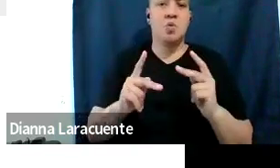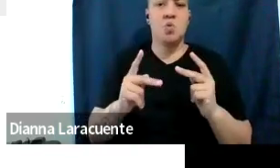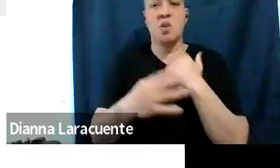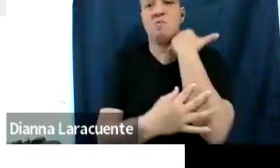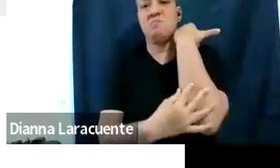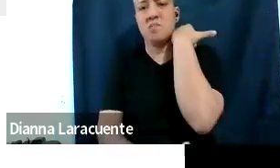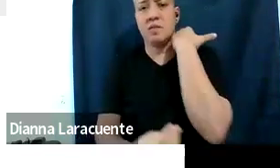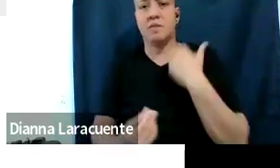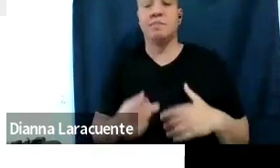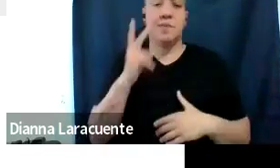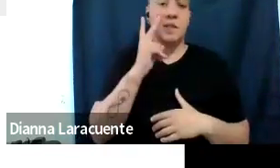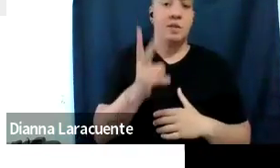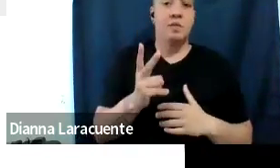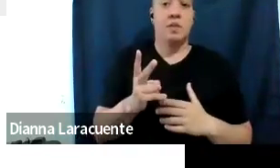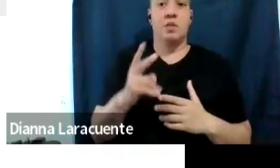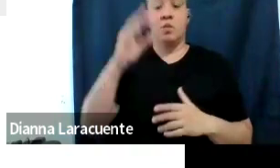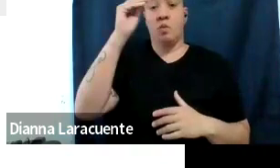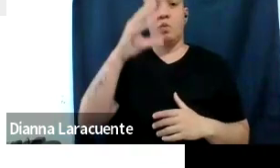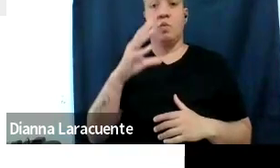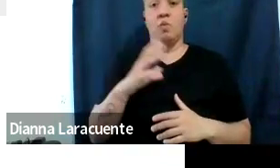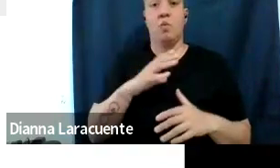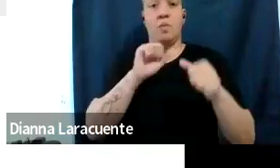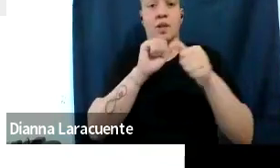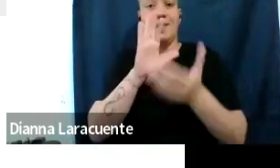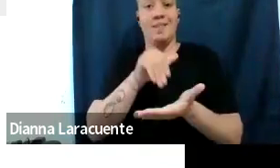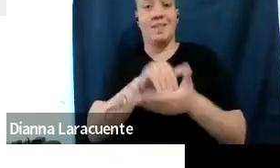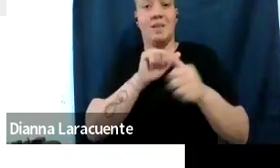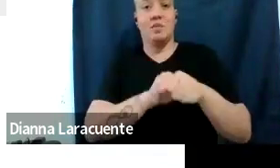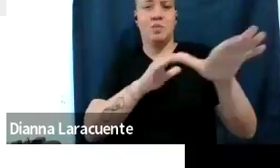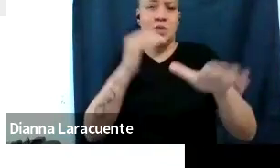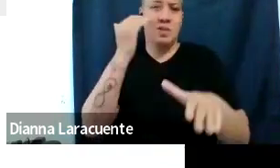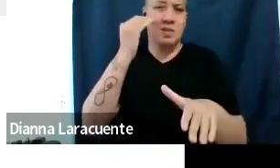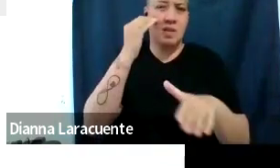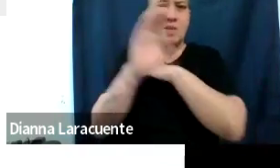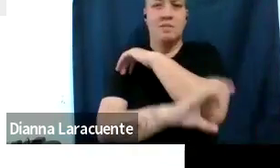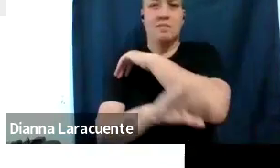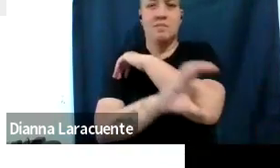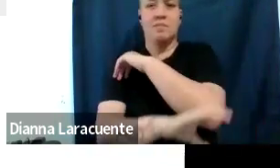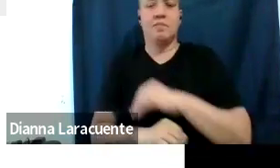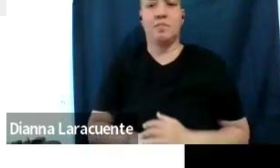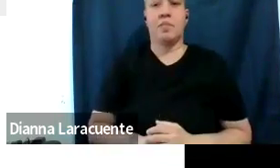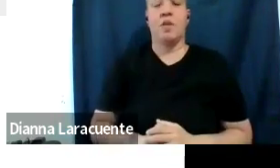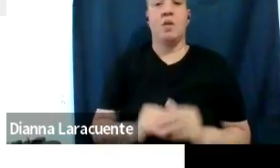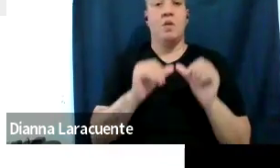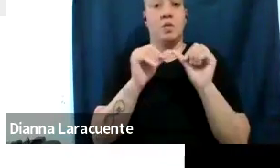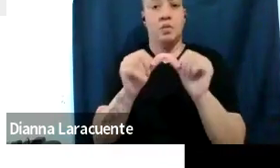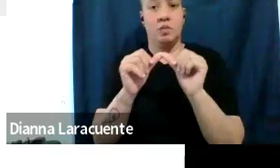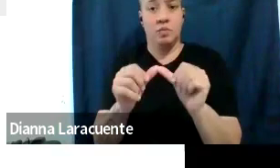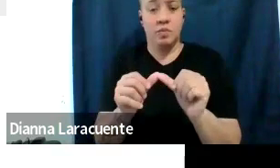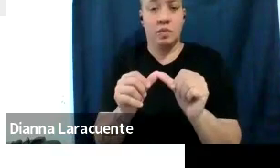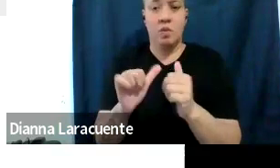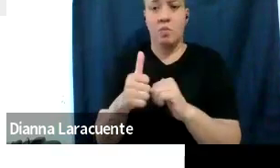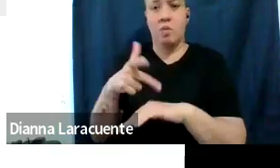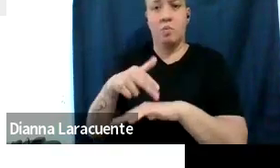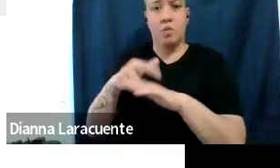dice, viendo, acuérdense que él era un hombre de la cordillera, él conocía el campo, dice, de seguir como vamos los